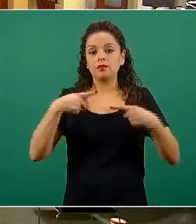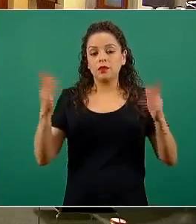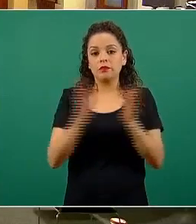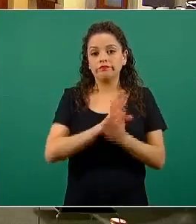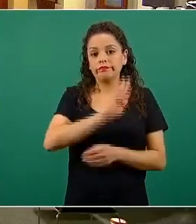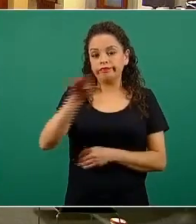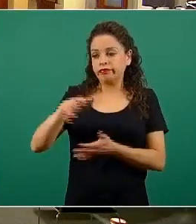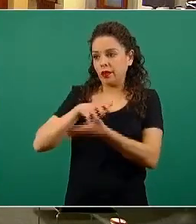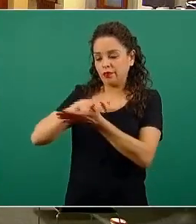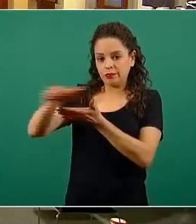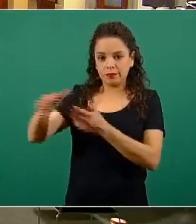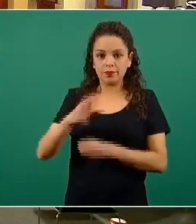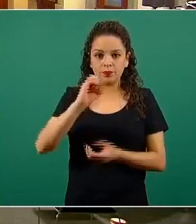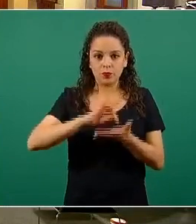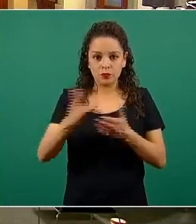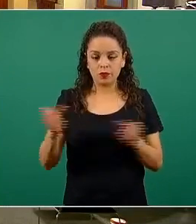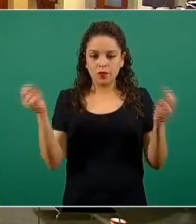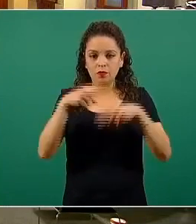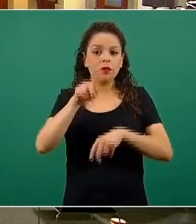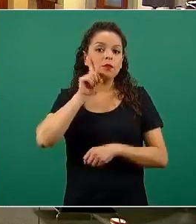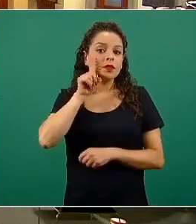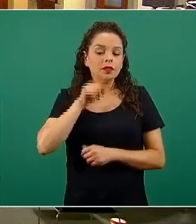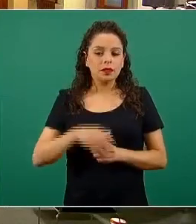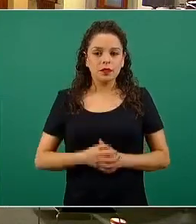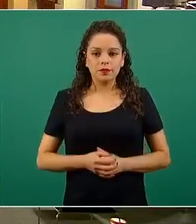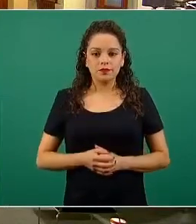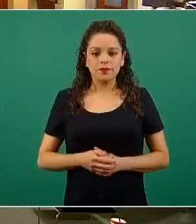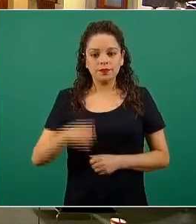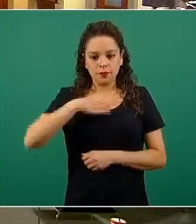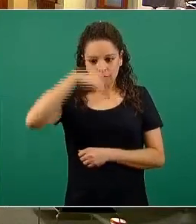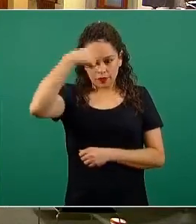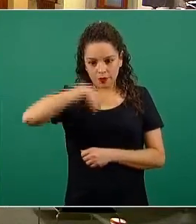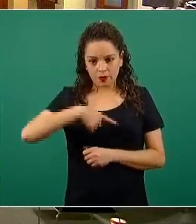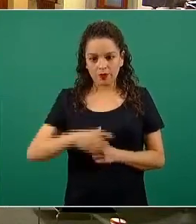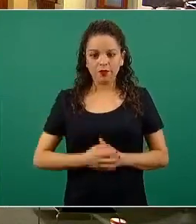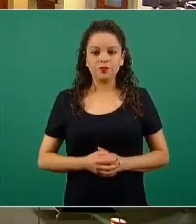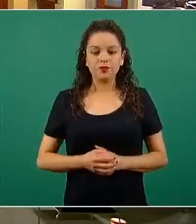exceso. Muchas gracias, nos vemos mañana. Buenas noches.